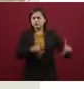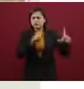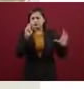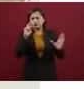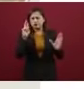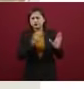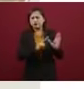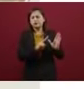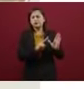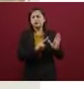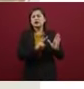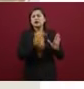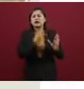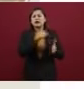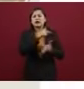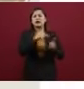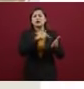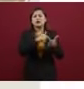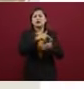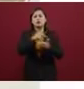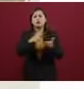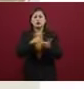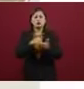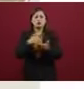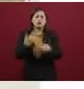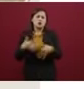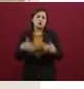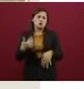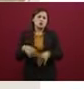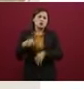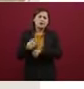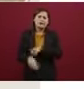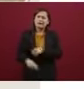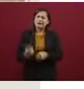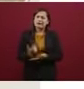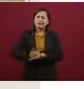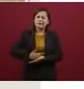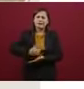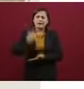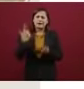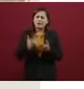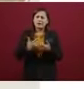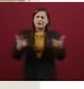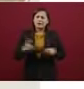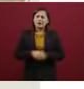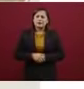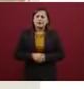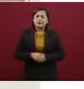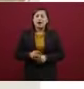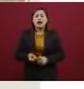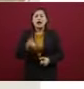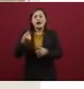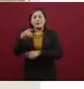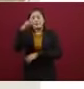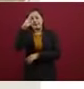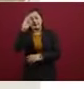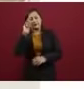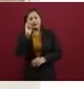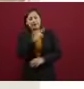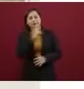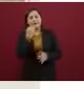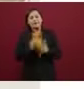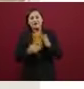invariablemente zonas de alta incidencia delictiva. Cualquiera podrá decir que faltan regiones, y yo diría que